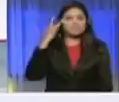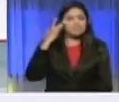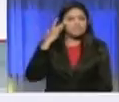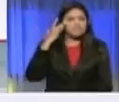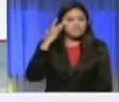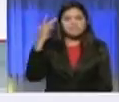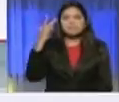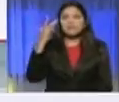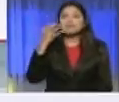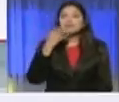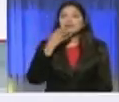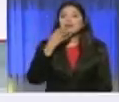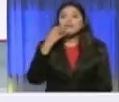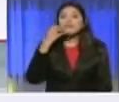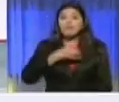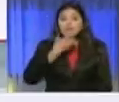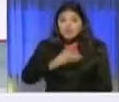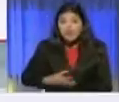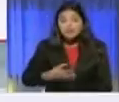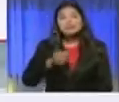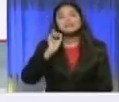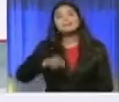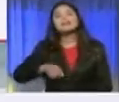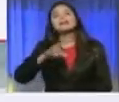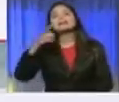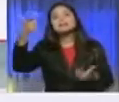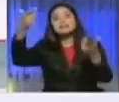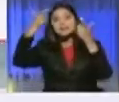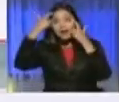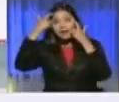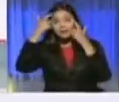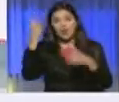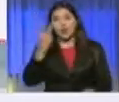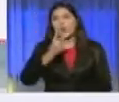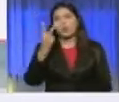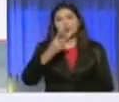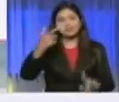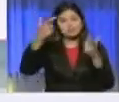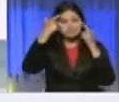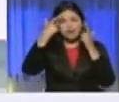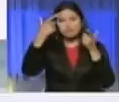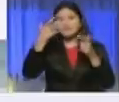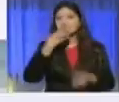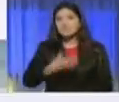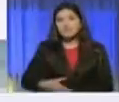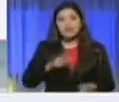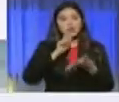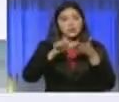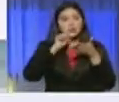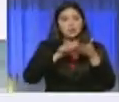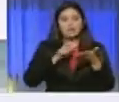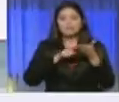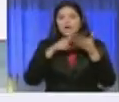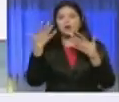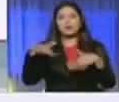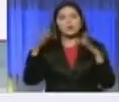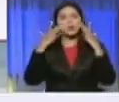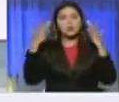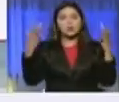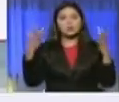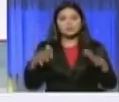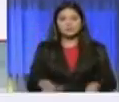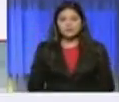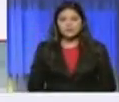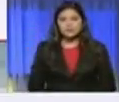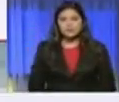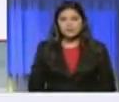de Fidel y de Chávez. De Chávez y Fidel. ¿Qué fuera de nosotros en